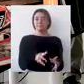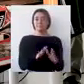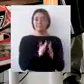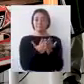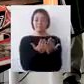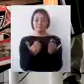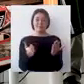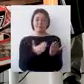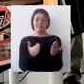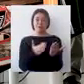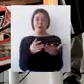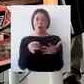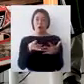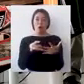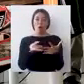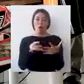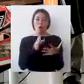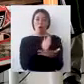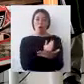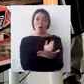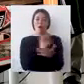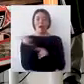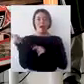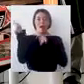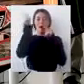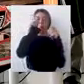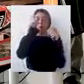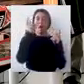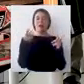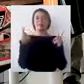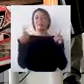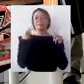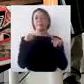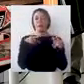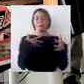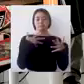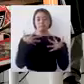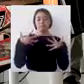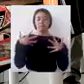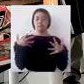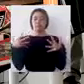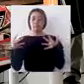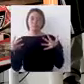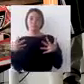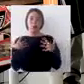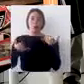hoja de personaje, ese es el rol que el jugador va a asumir.